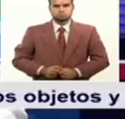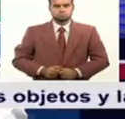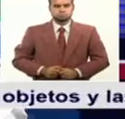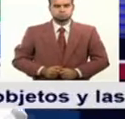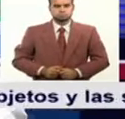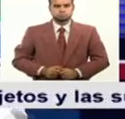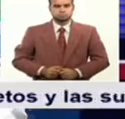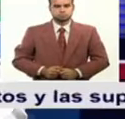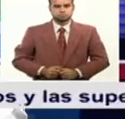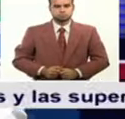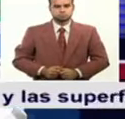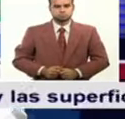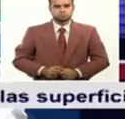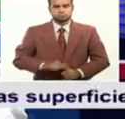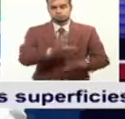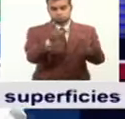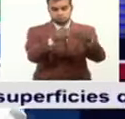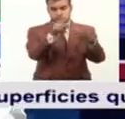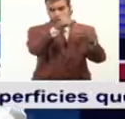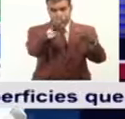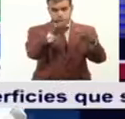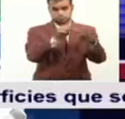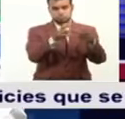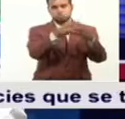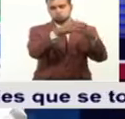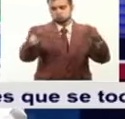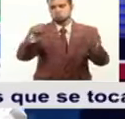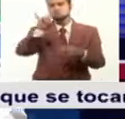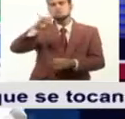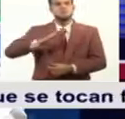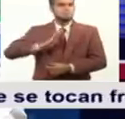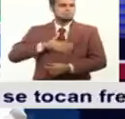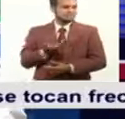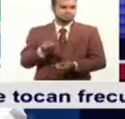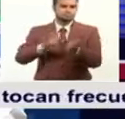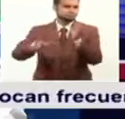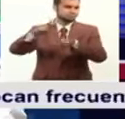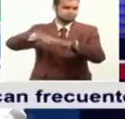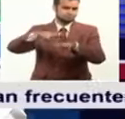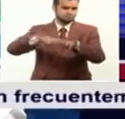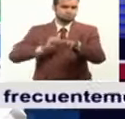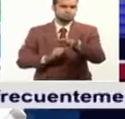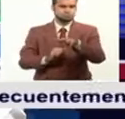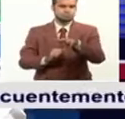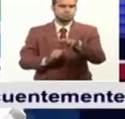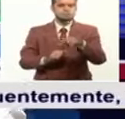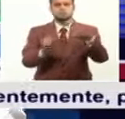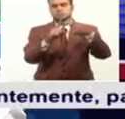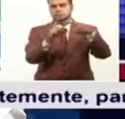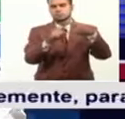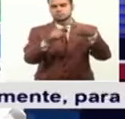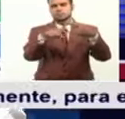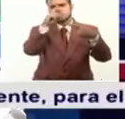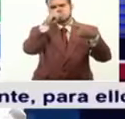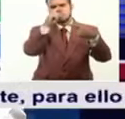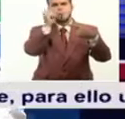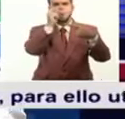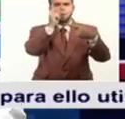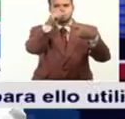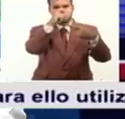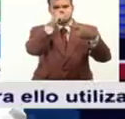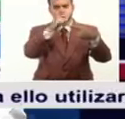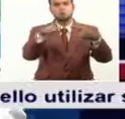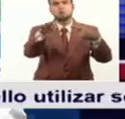personas, 9 son de la provincia de La Habana, un paciente de 82 años del municipio de